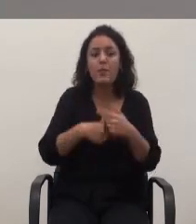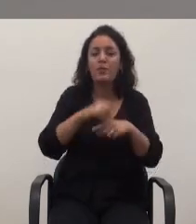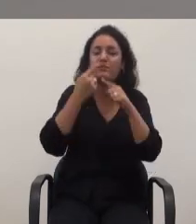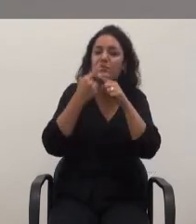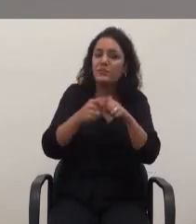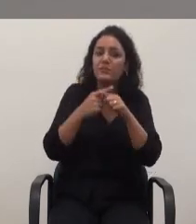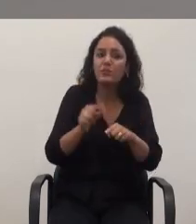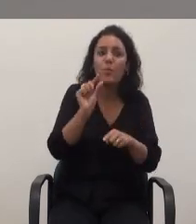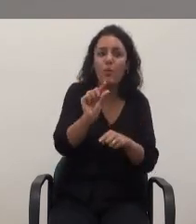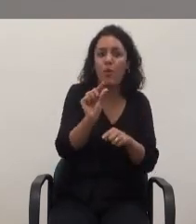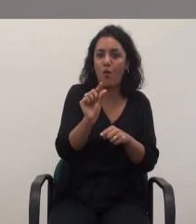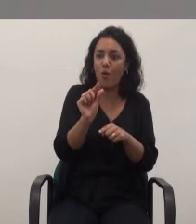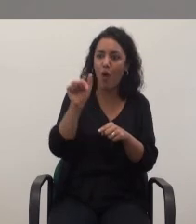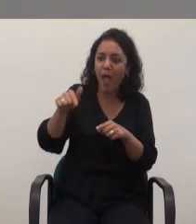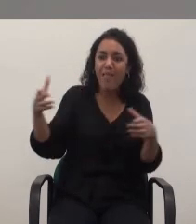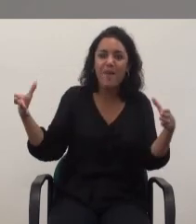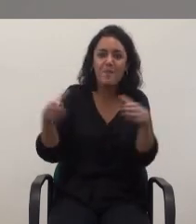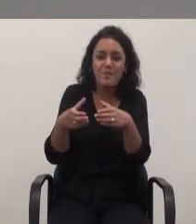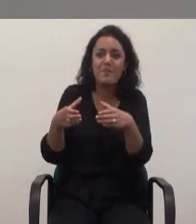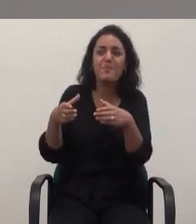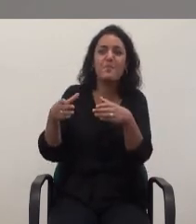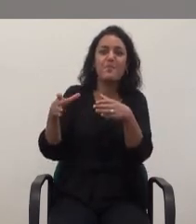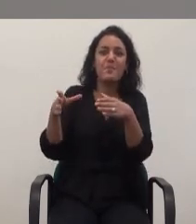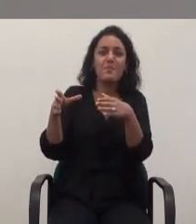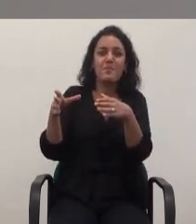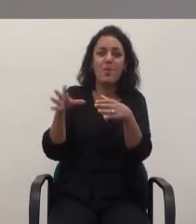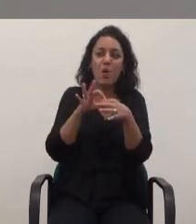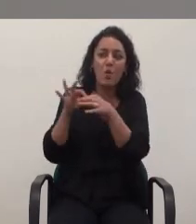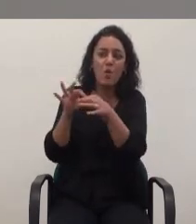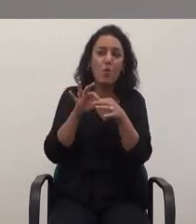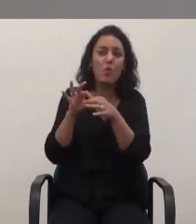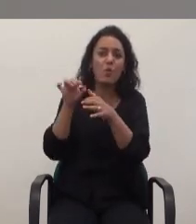de cogobierno. Y si hay algo que es necesario